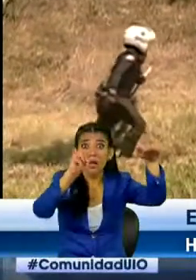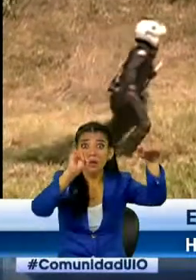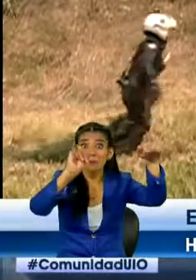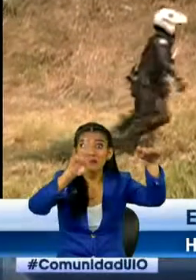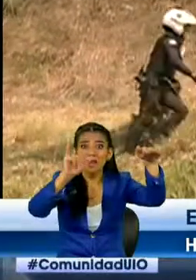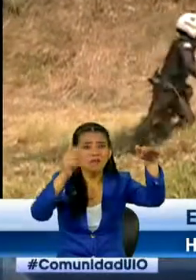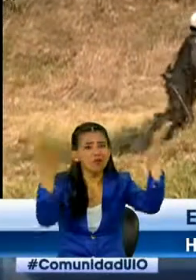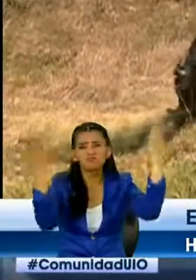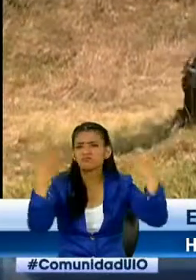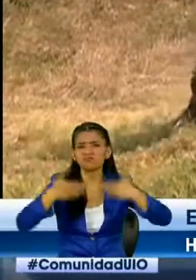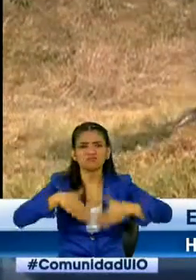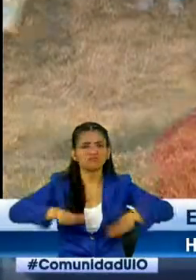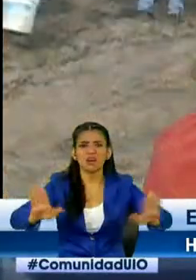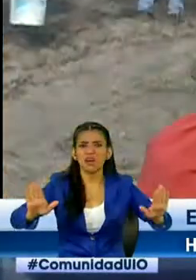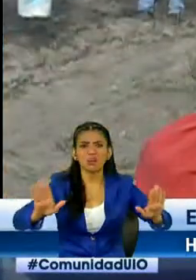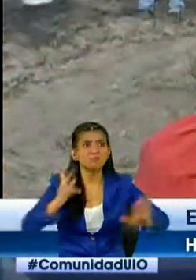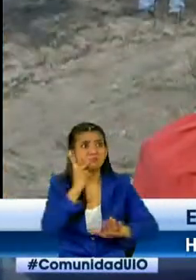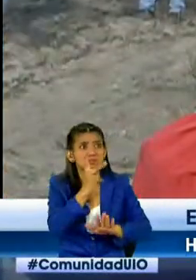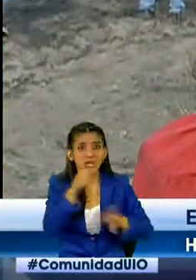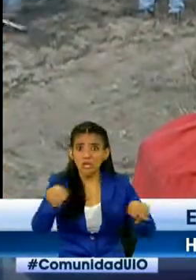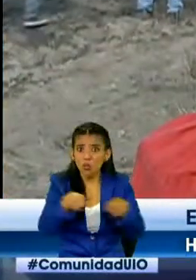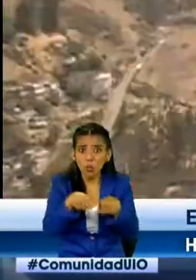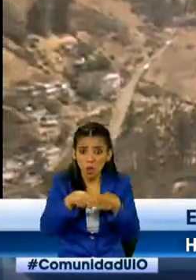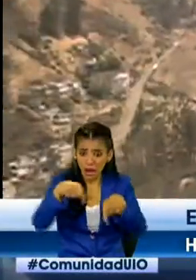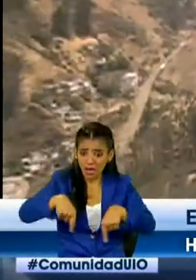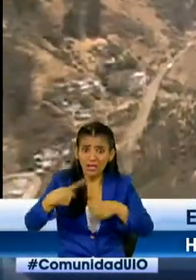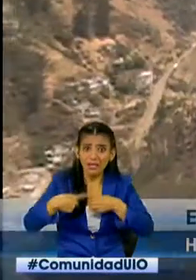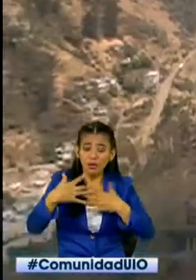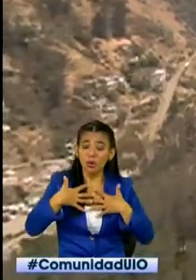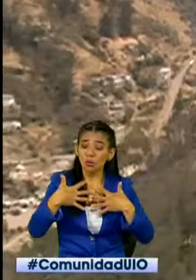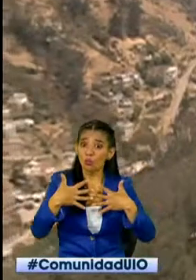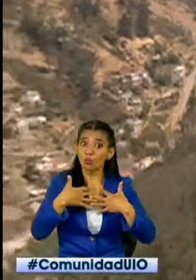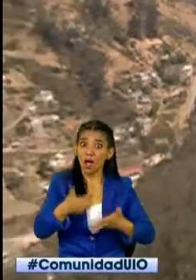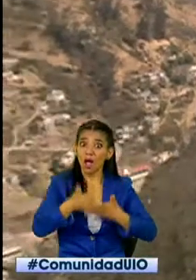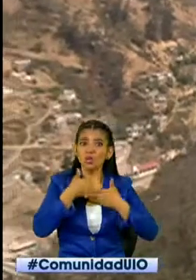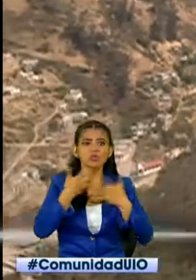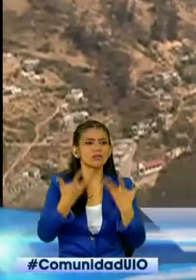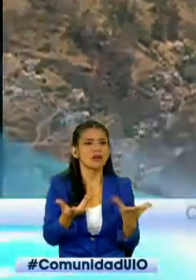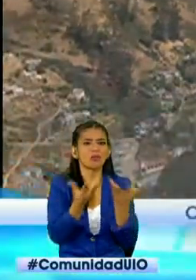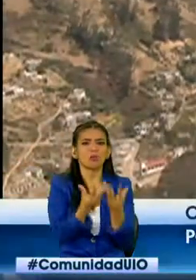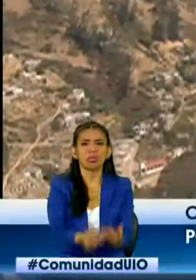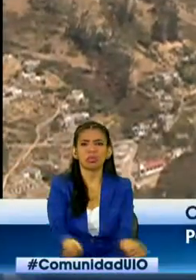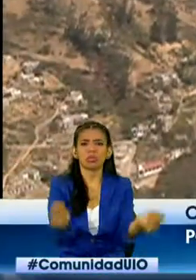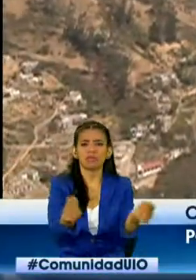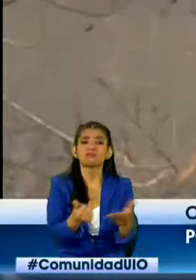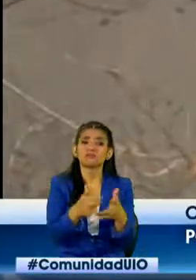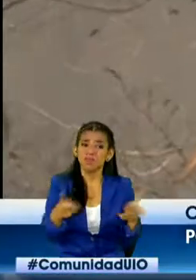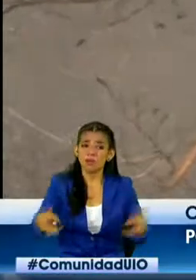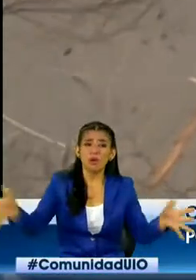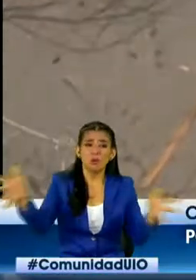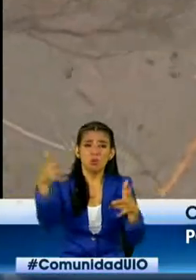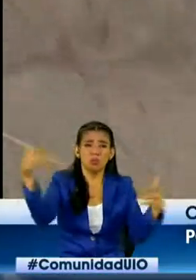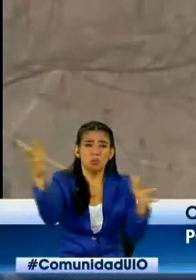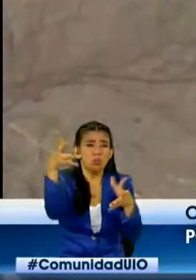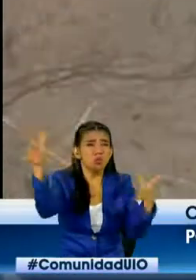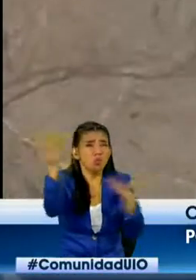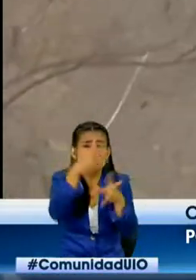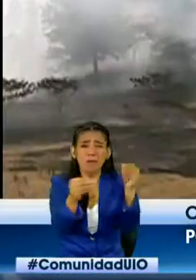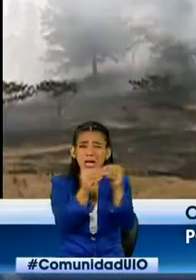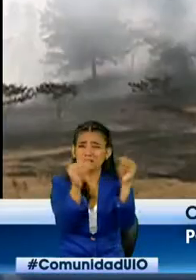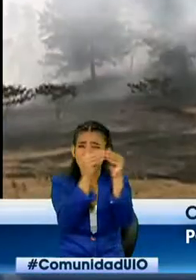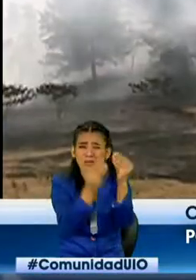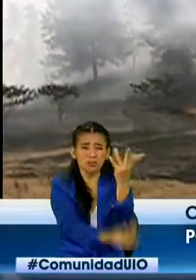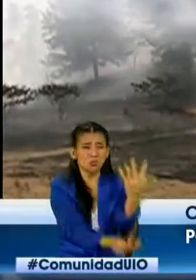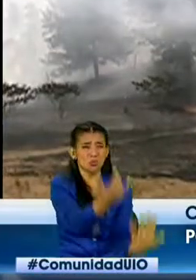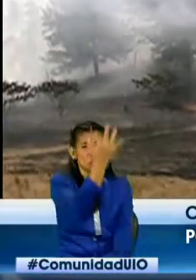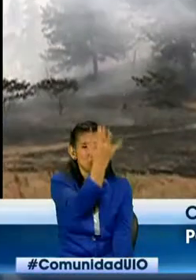Miravalle, se quedó sin el pulmón de Quito. Lo difícil del acceso se sumó a los fuertes vientos que propagaron el fuego hasta el